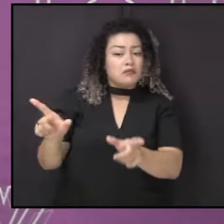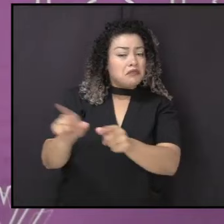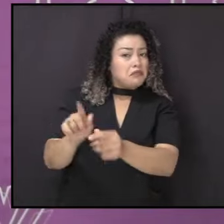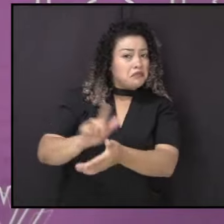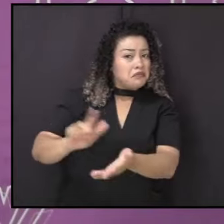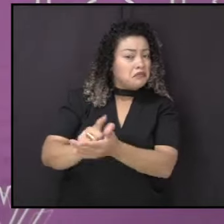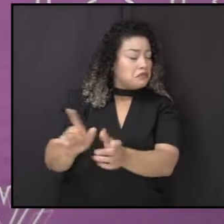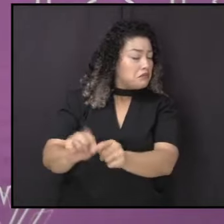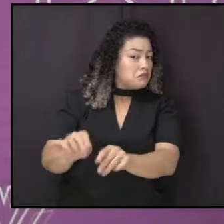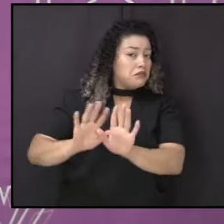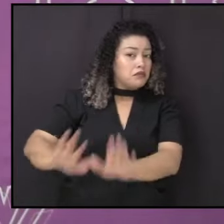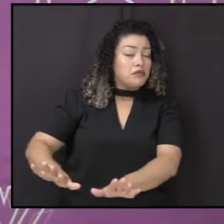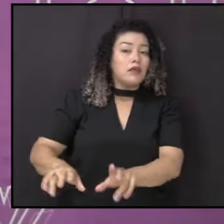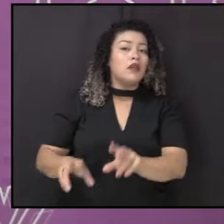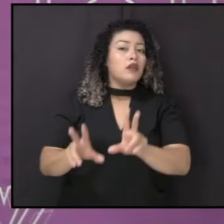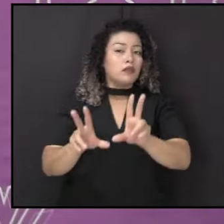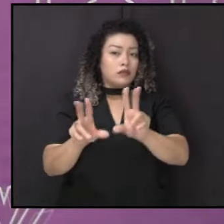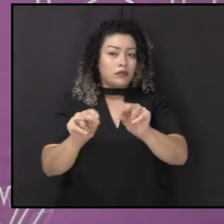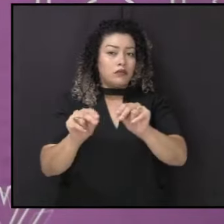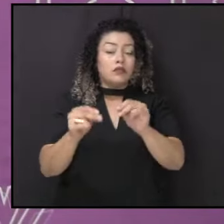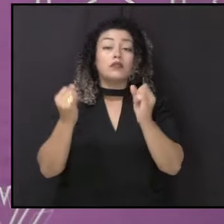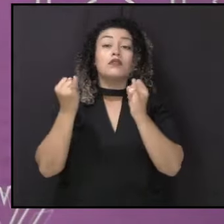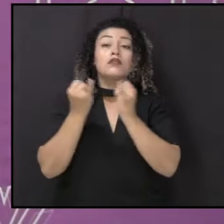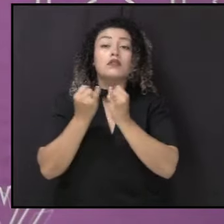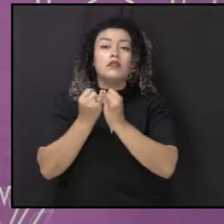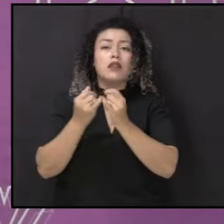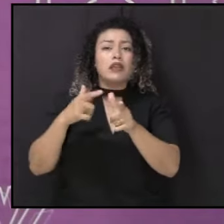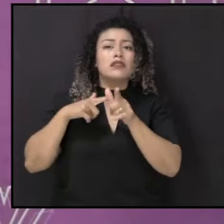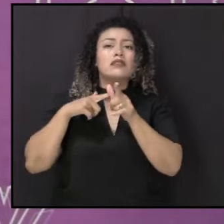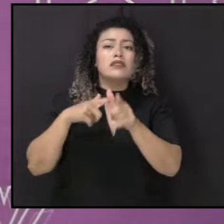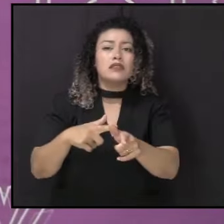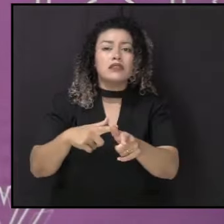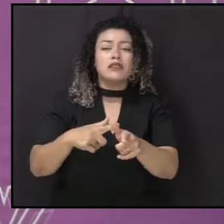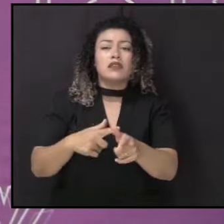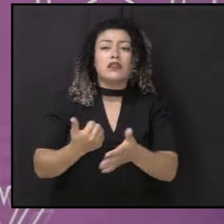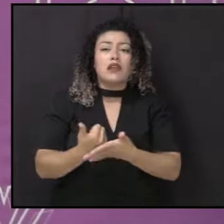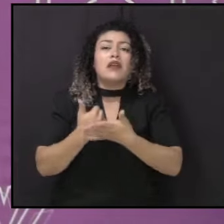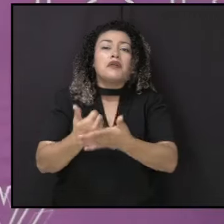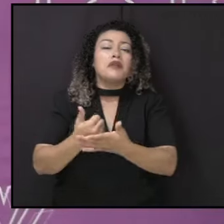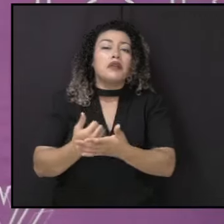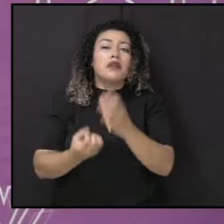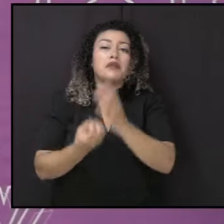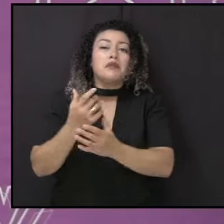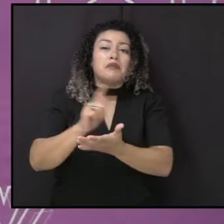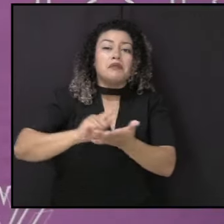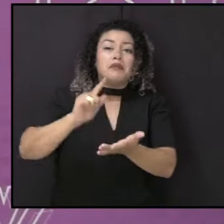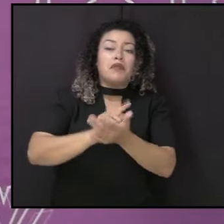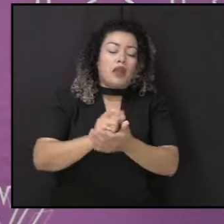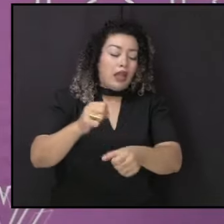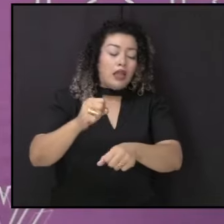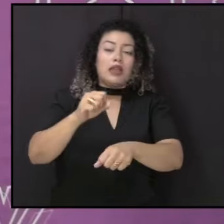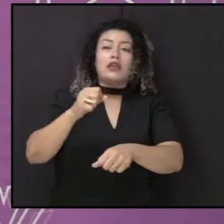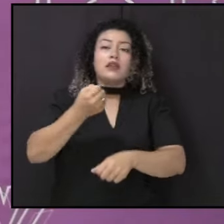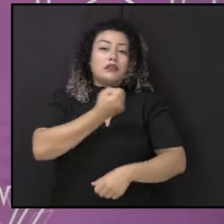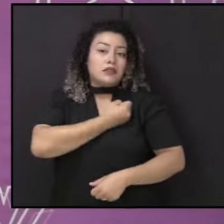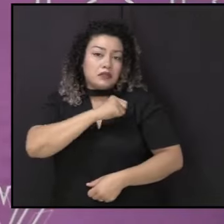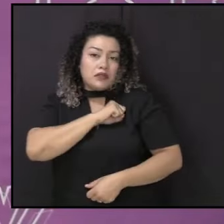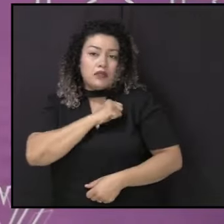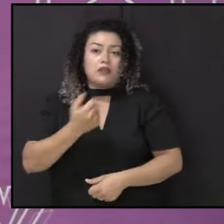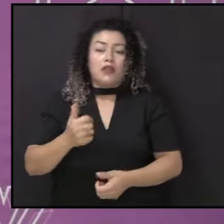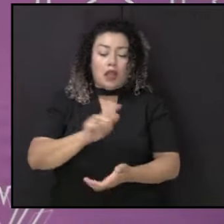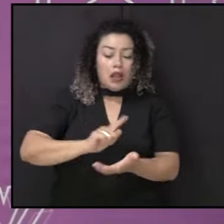en eso, sino también vamos a promover una constancia migratoria temporal para recibir atención de salud, para que reciban los